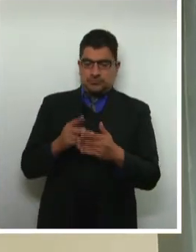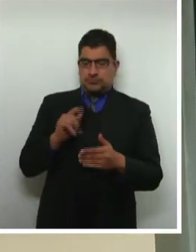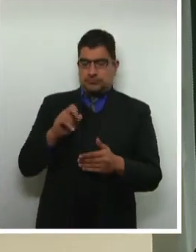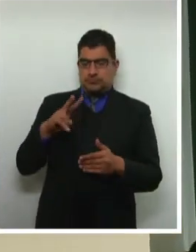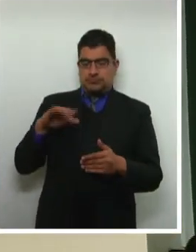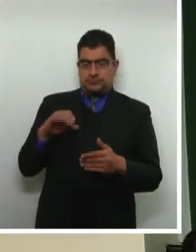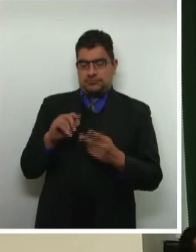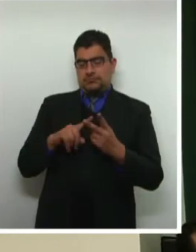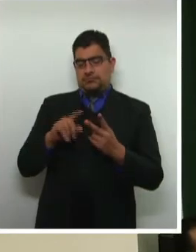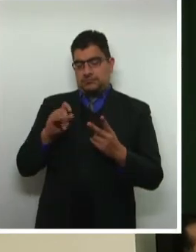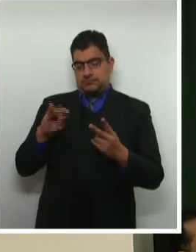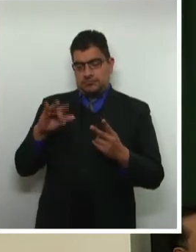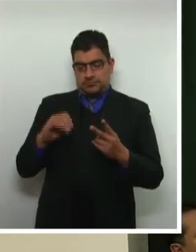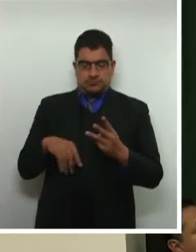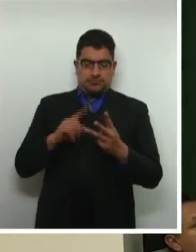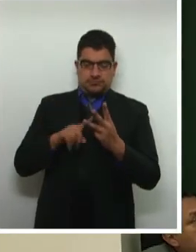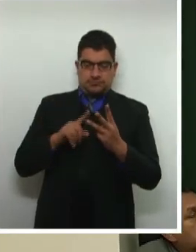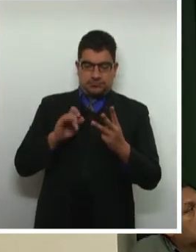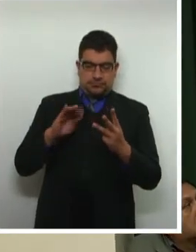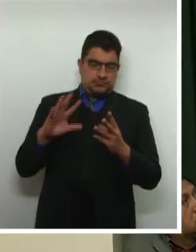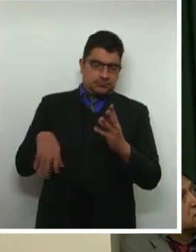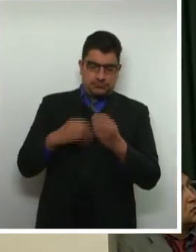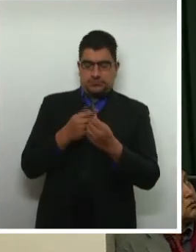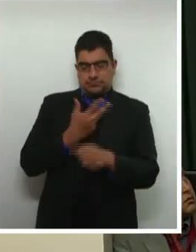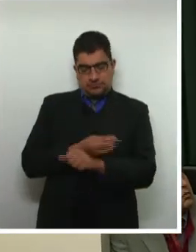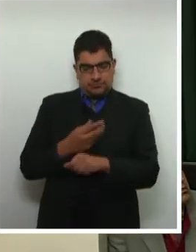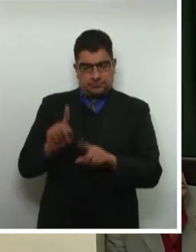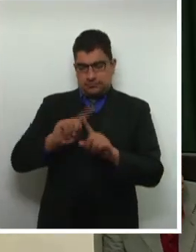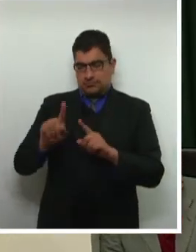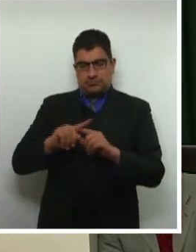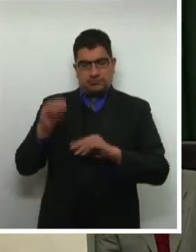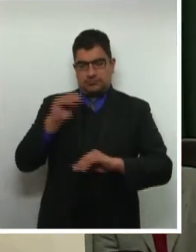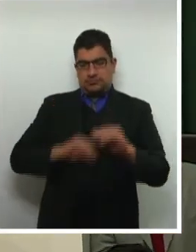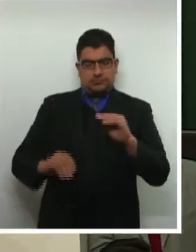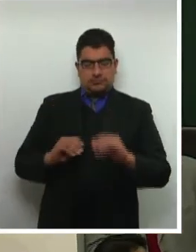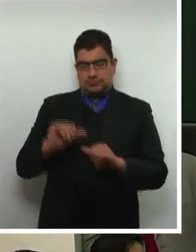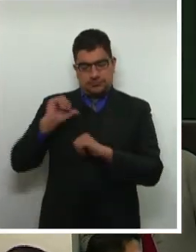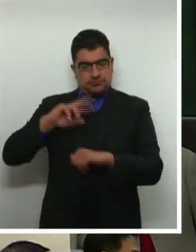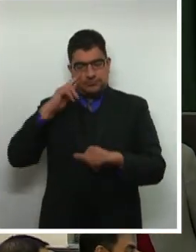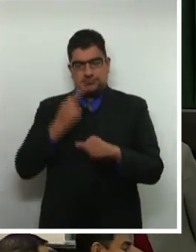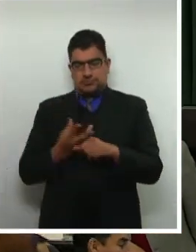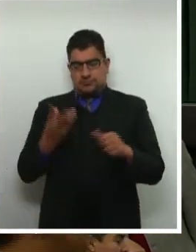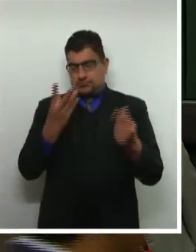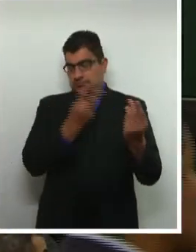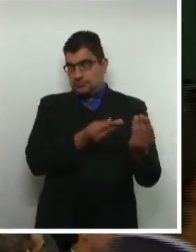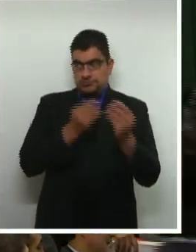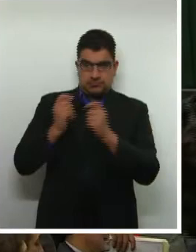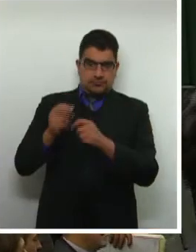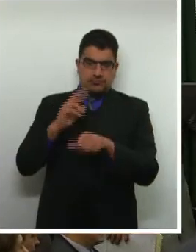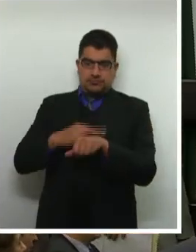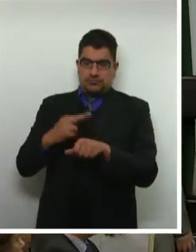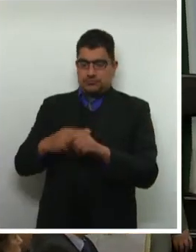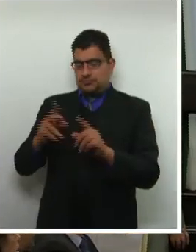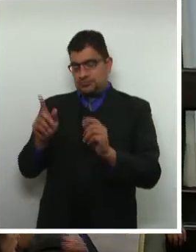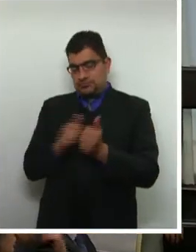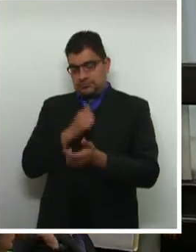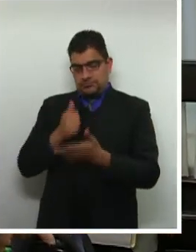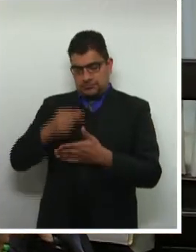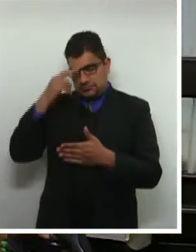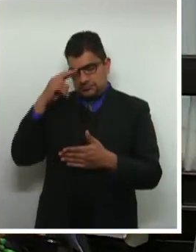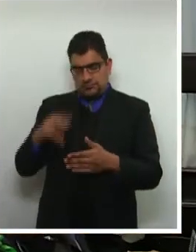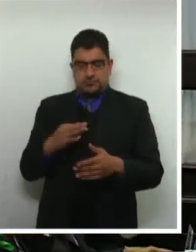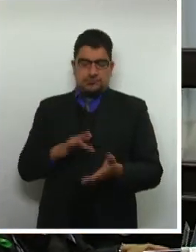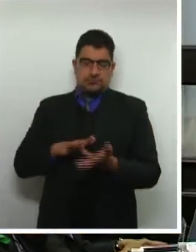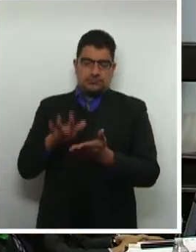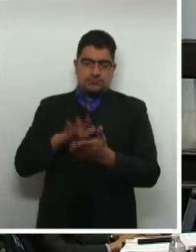conservación, revalorización, restauración y las demás actividades relativas al patrimonio, el gobierno de la ciudad promoverá